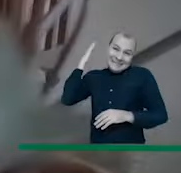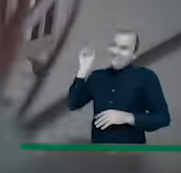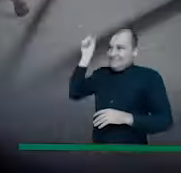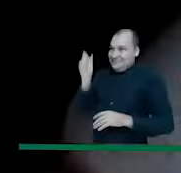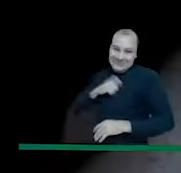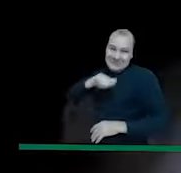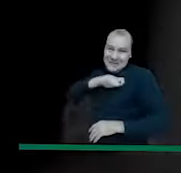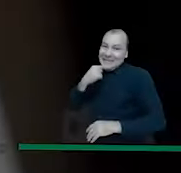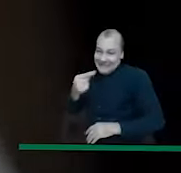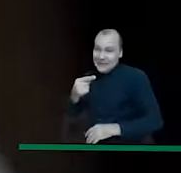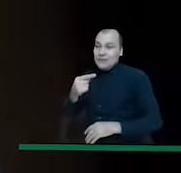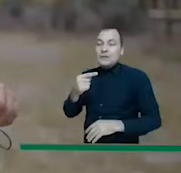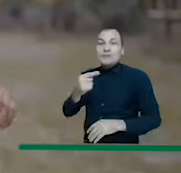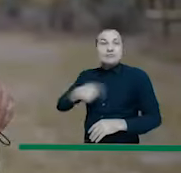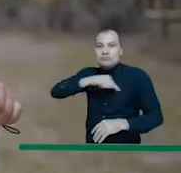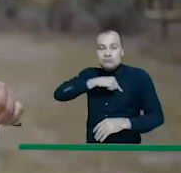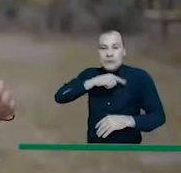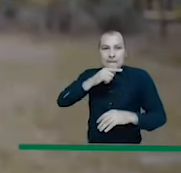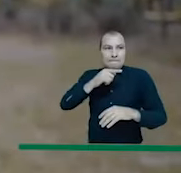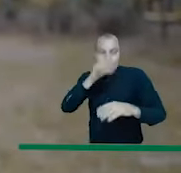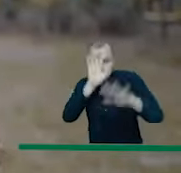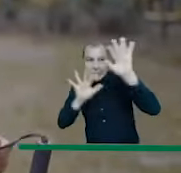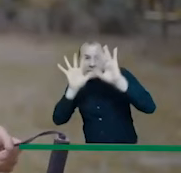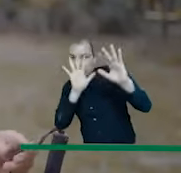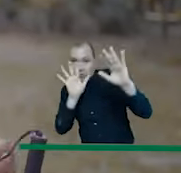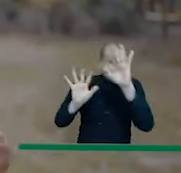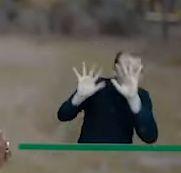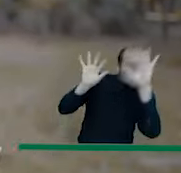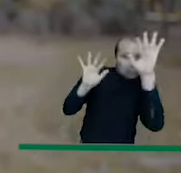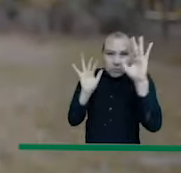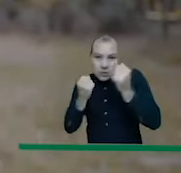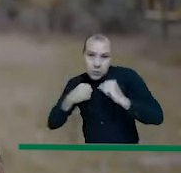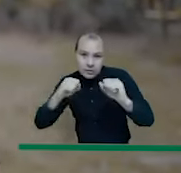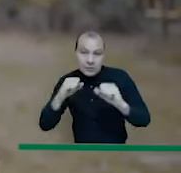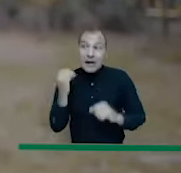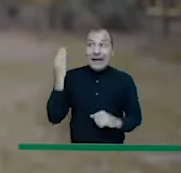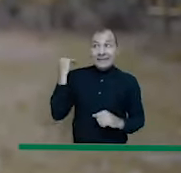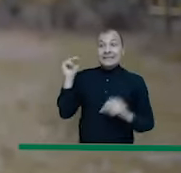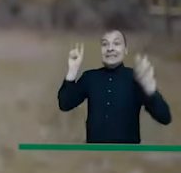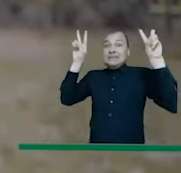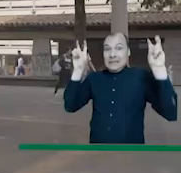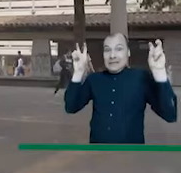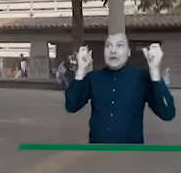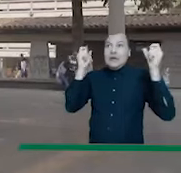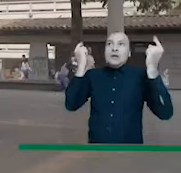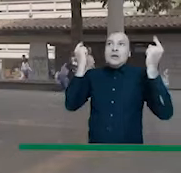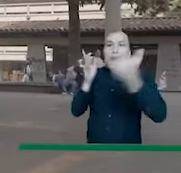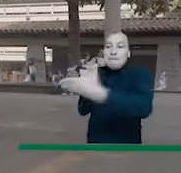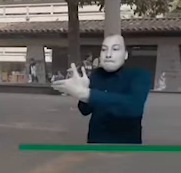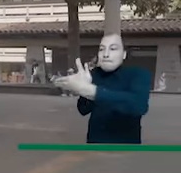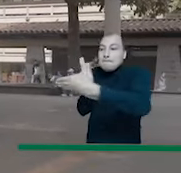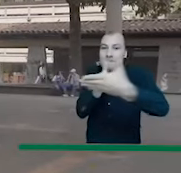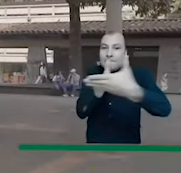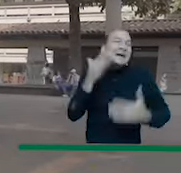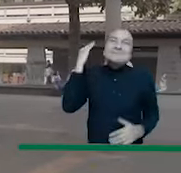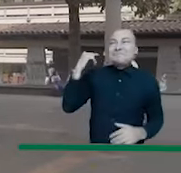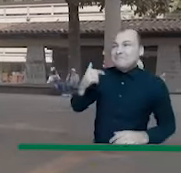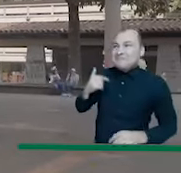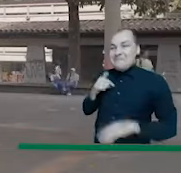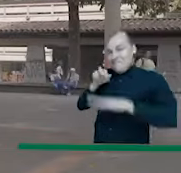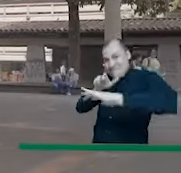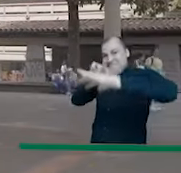ahora, y como el antes, como dicen los españoles, nos las apañábamos para disfrutar de la universidad, pero no era claro